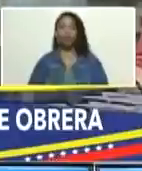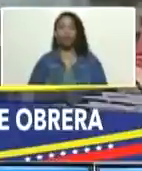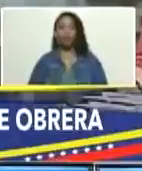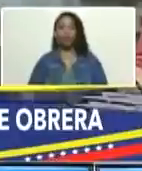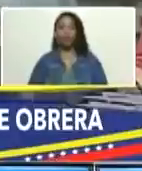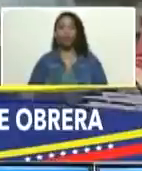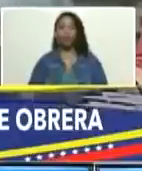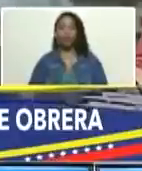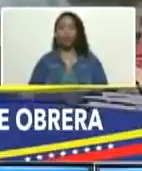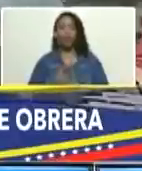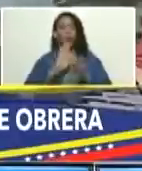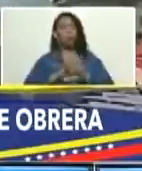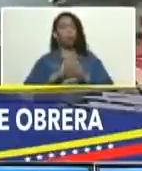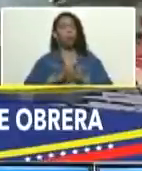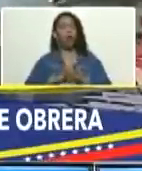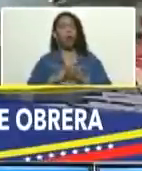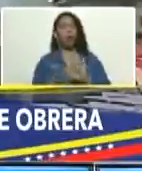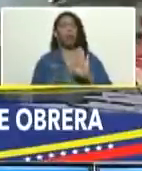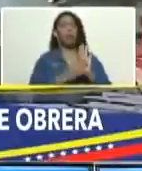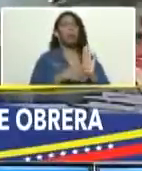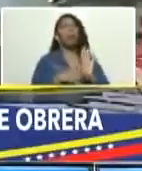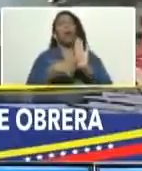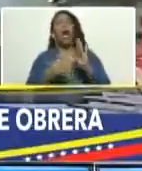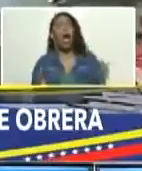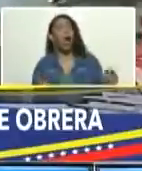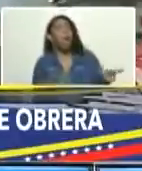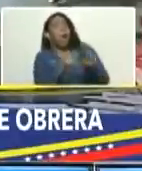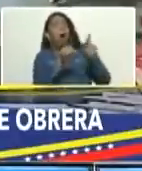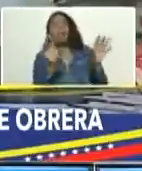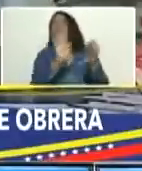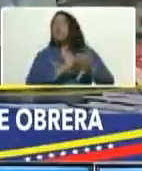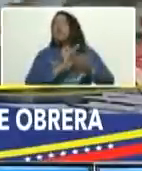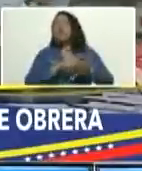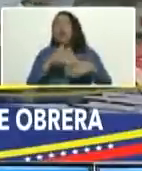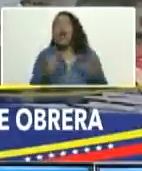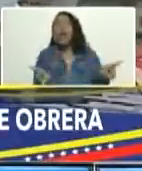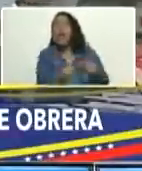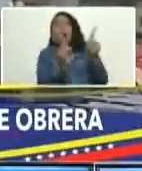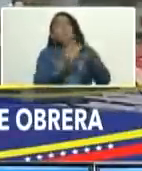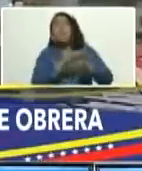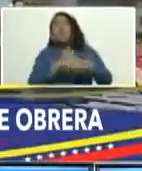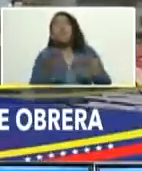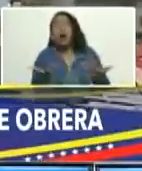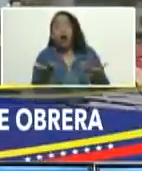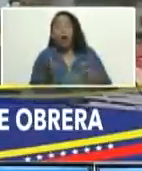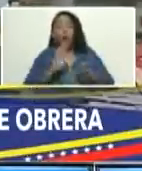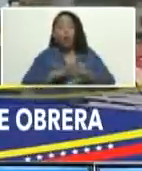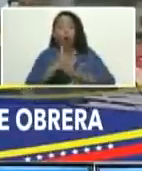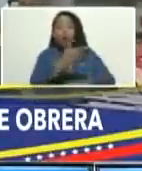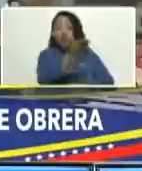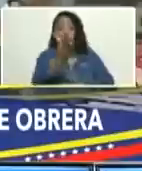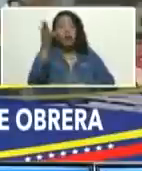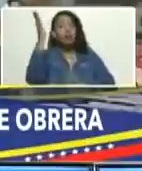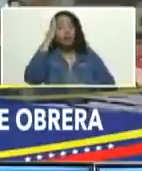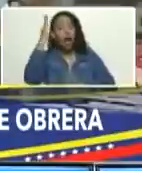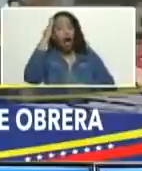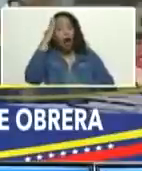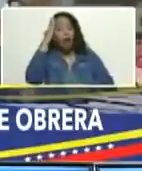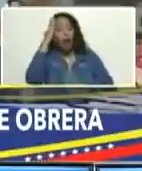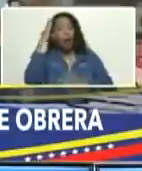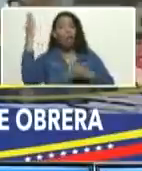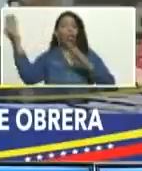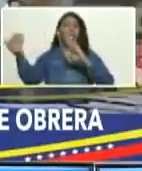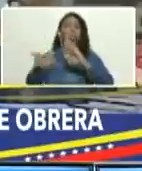¿Y por qué ponemos con igualdad? Porque sin lugar a dudas, y ustedes lo saben, las